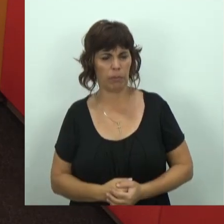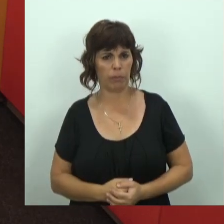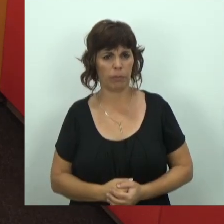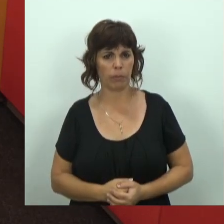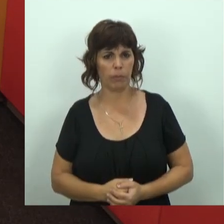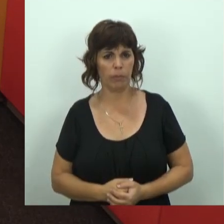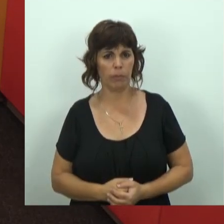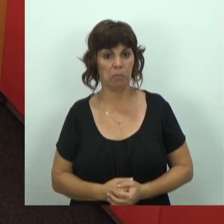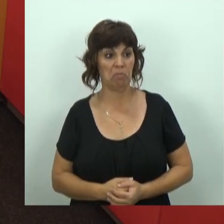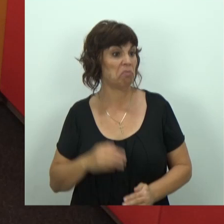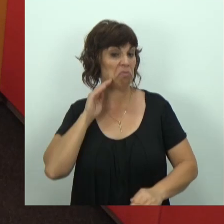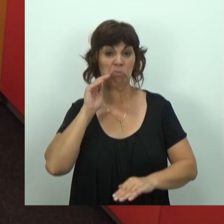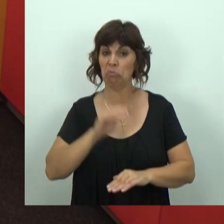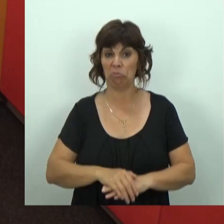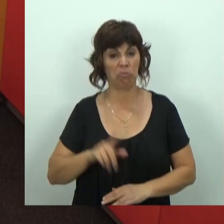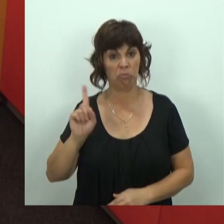seguramente no se va a cumplir.